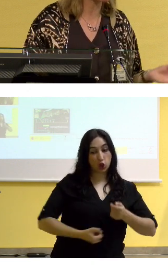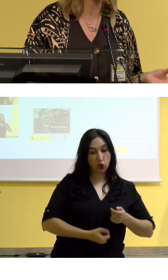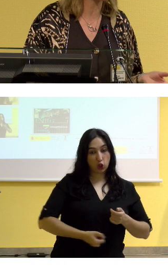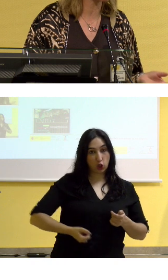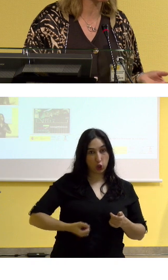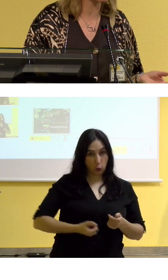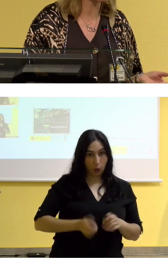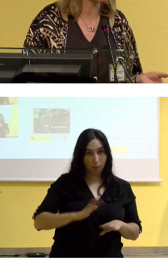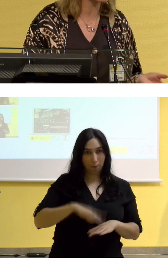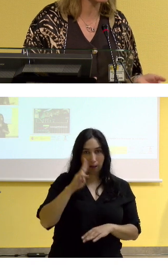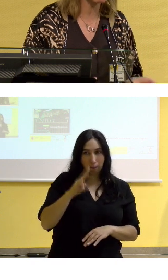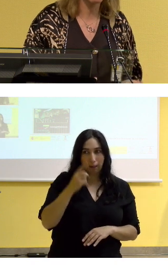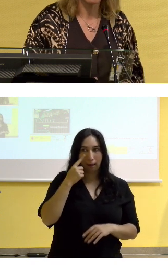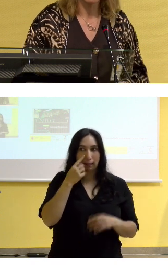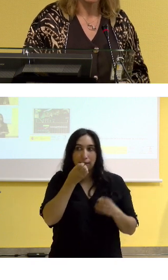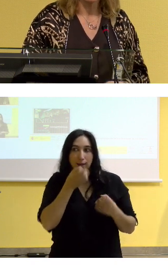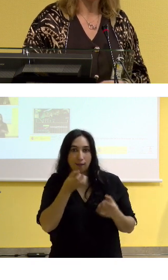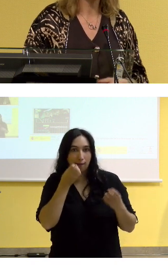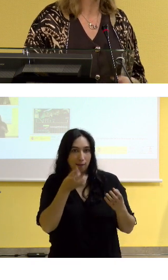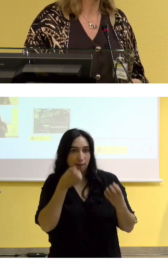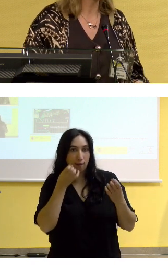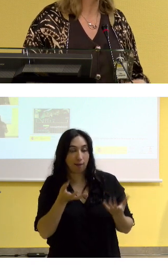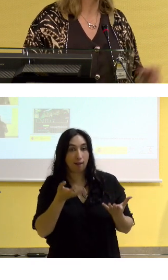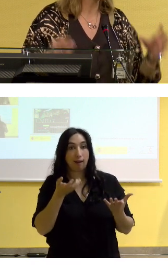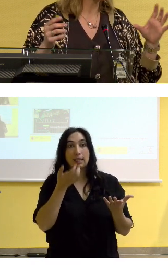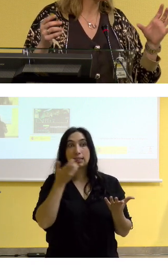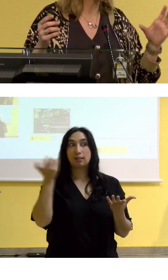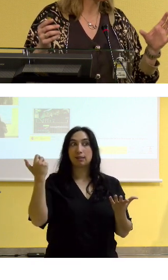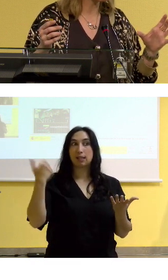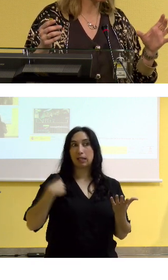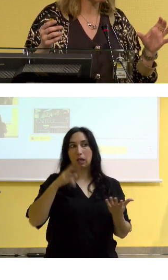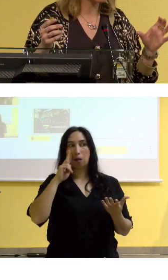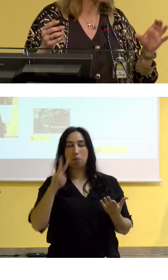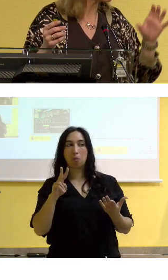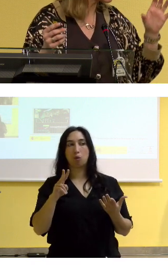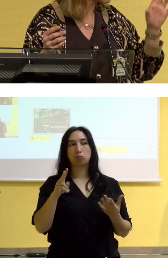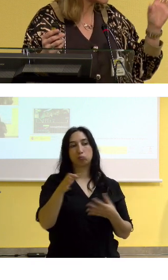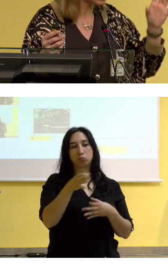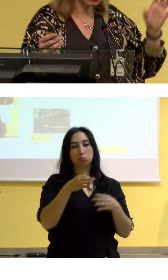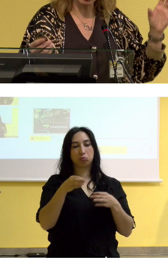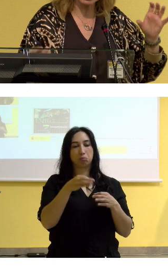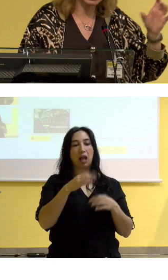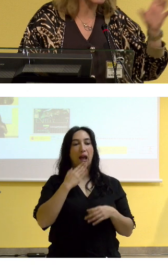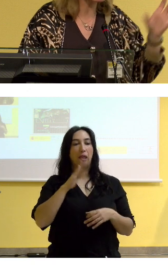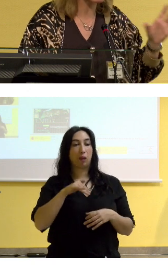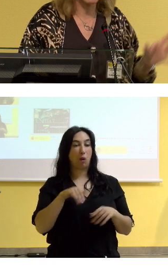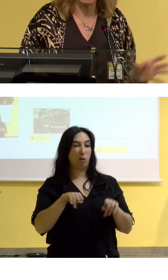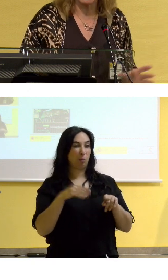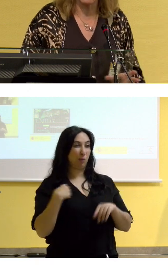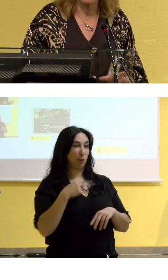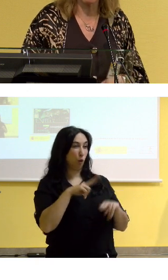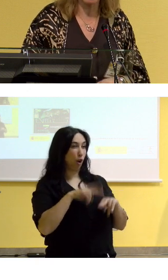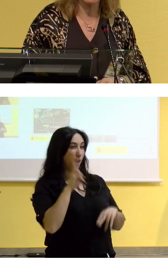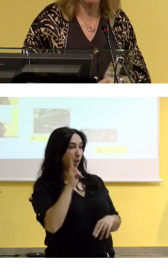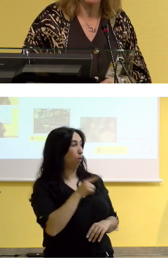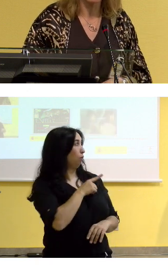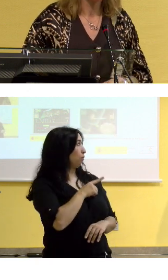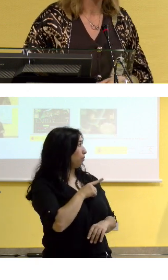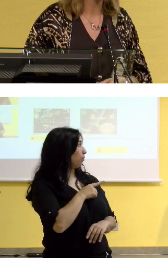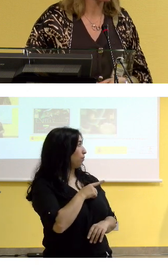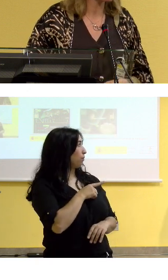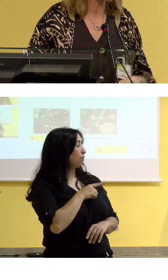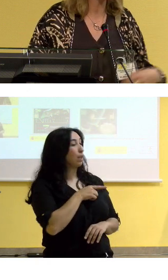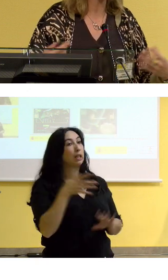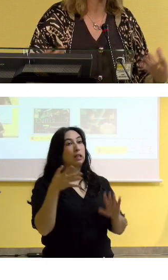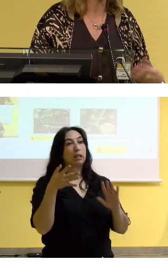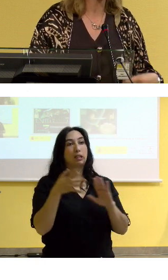para ver cómo nos van respondiendo, y cuando tenemos un número adecuado de folículos, que son esas cosas negras que veis ahí en la diapositiva, pues